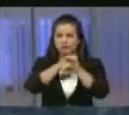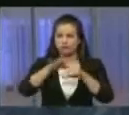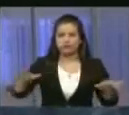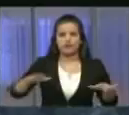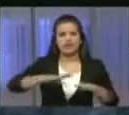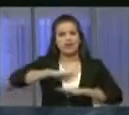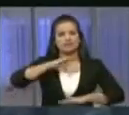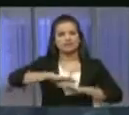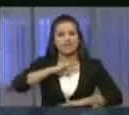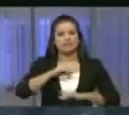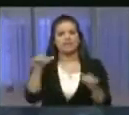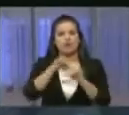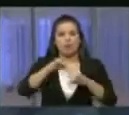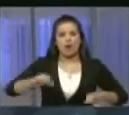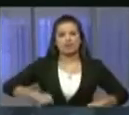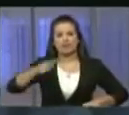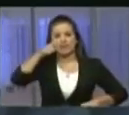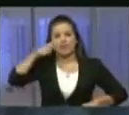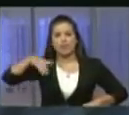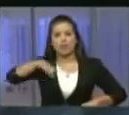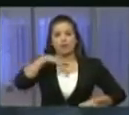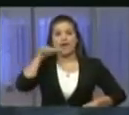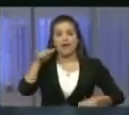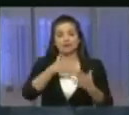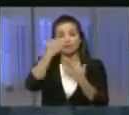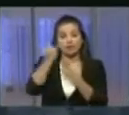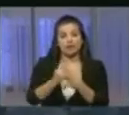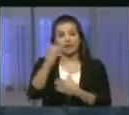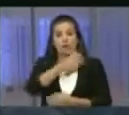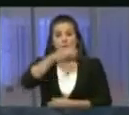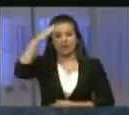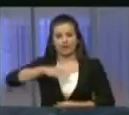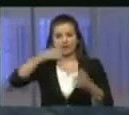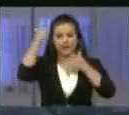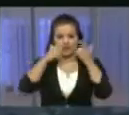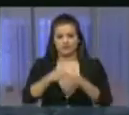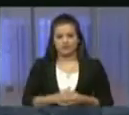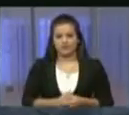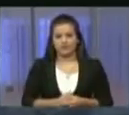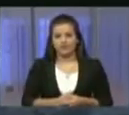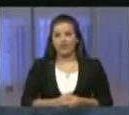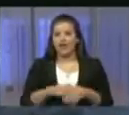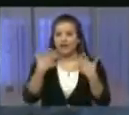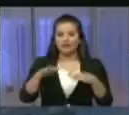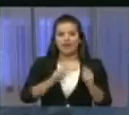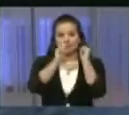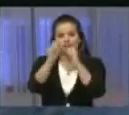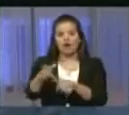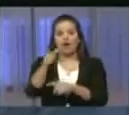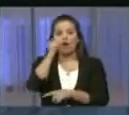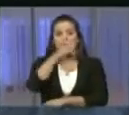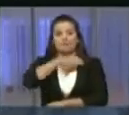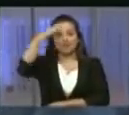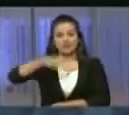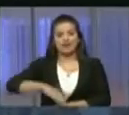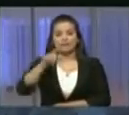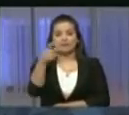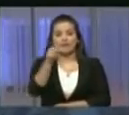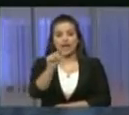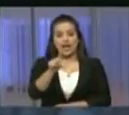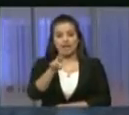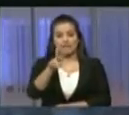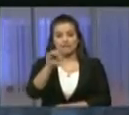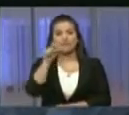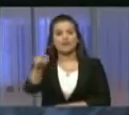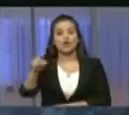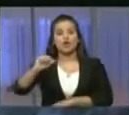de acción de la guardia del pueblo que es el proyecto del comandante Hugo chá y he designado al general Galván comandante de la